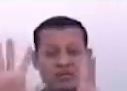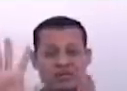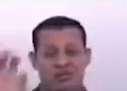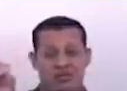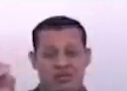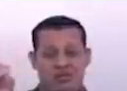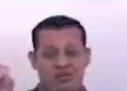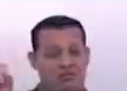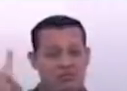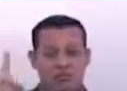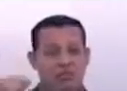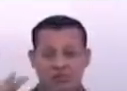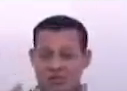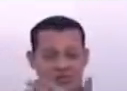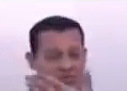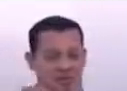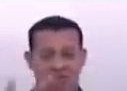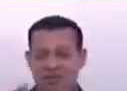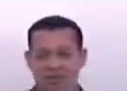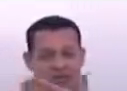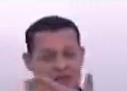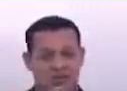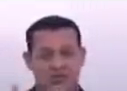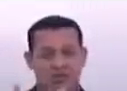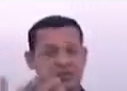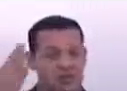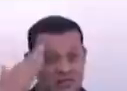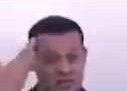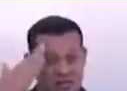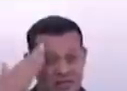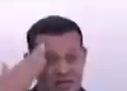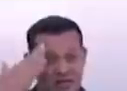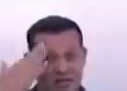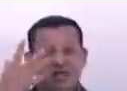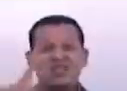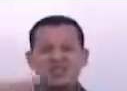Nacional. Hay que actualizarse, hay que ser empático con lo que el país vive.